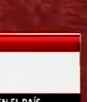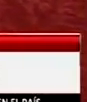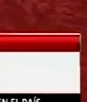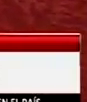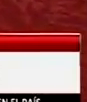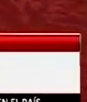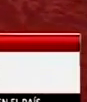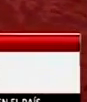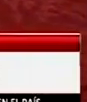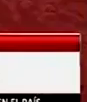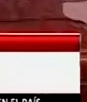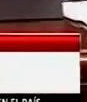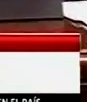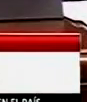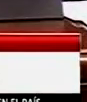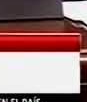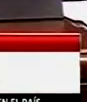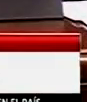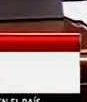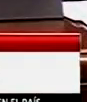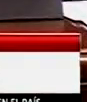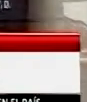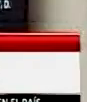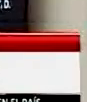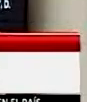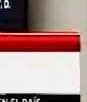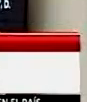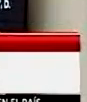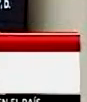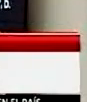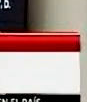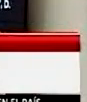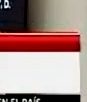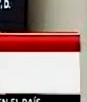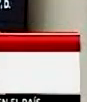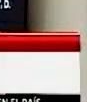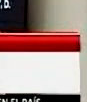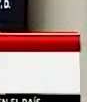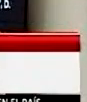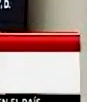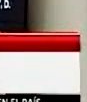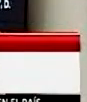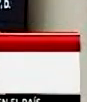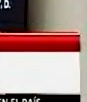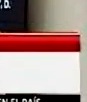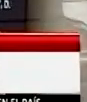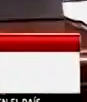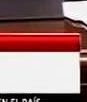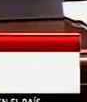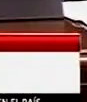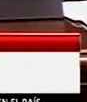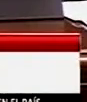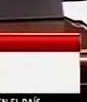Han votado a favor 80 señores congresistas, en contra 4, abstención 3. ¿Más?